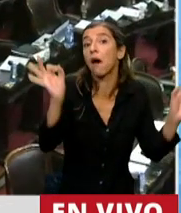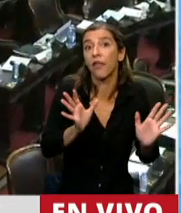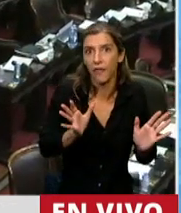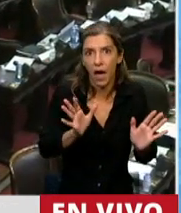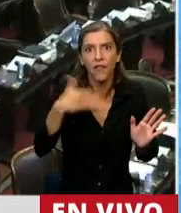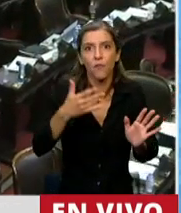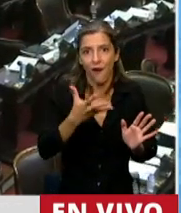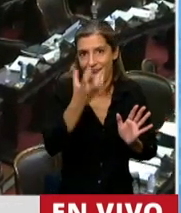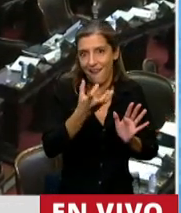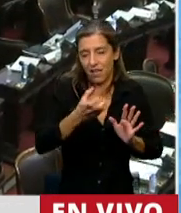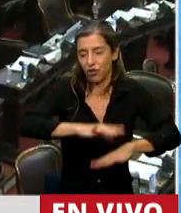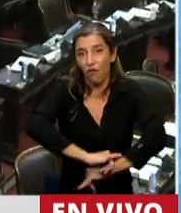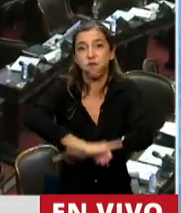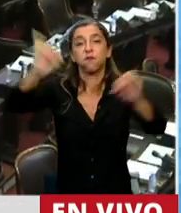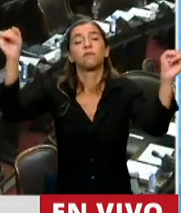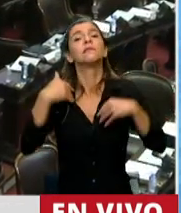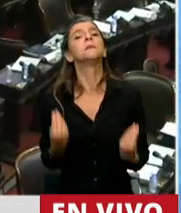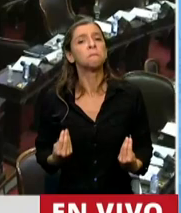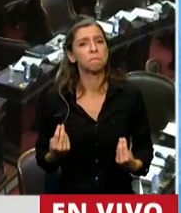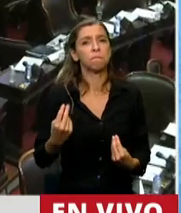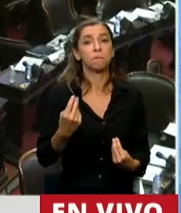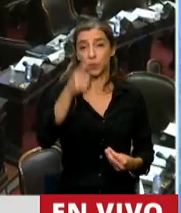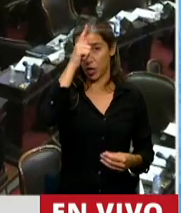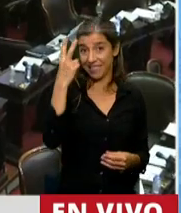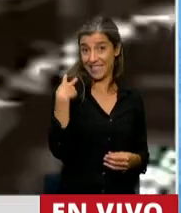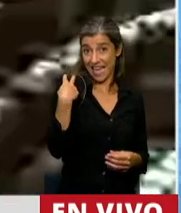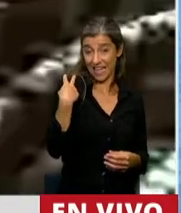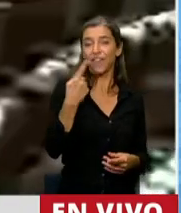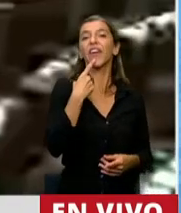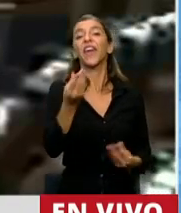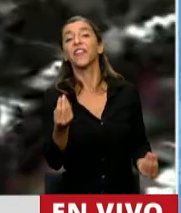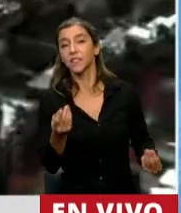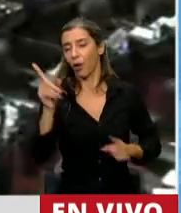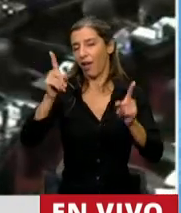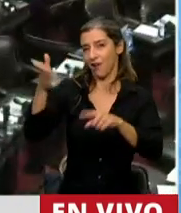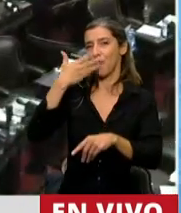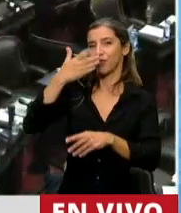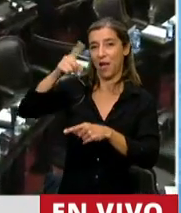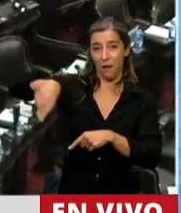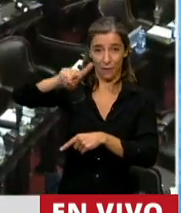enorme bronca. ¿Saben qué dijo el jefe de la policía? Digo, porque ahí gobierna Cambiemos, que he visto que muchos salen a hablar ahora.